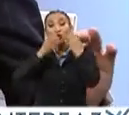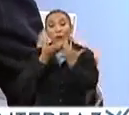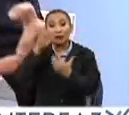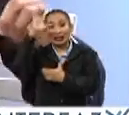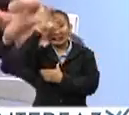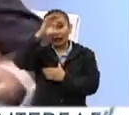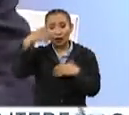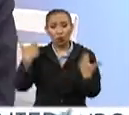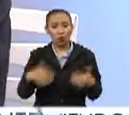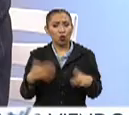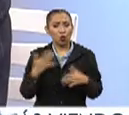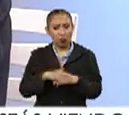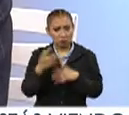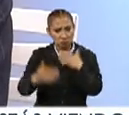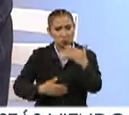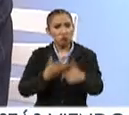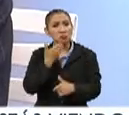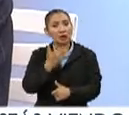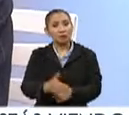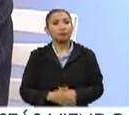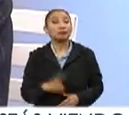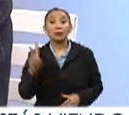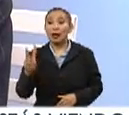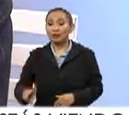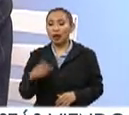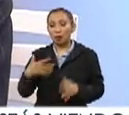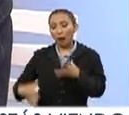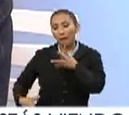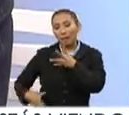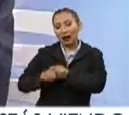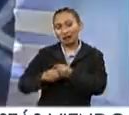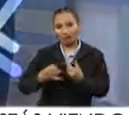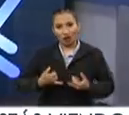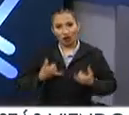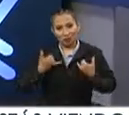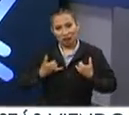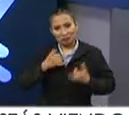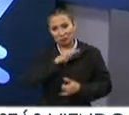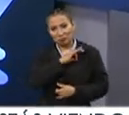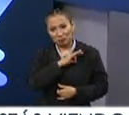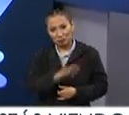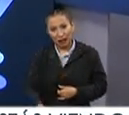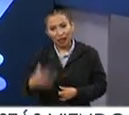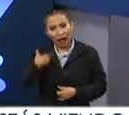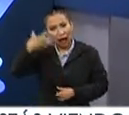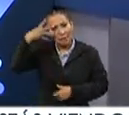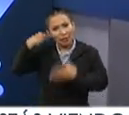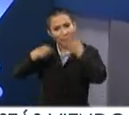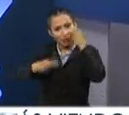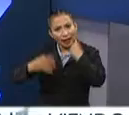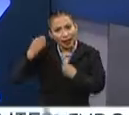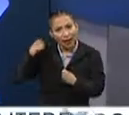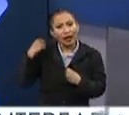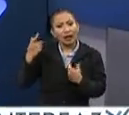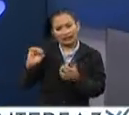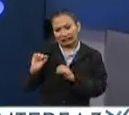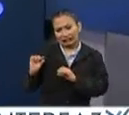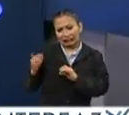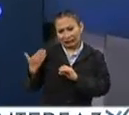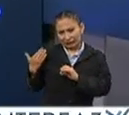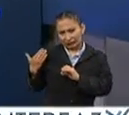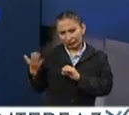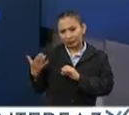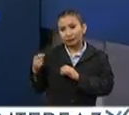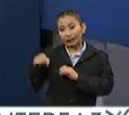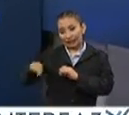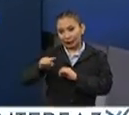duda alguna se está desarrollando muy fuerte. La verdad es que es el plus que los jóvenes pueden aprender, porque pues bueno, últimamente,